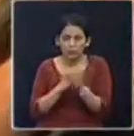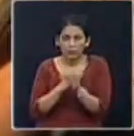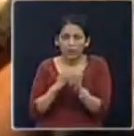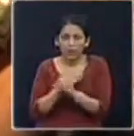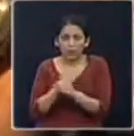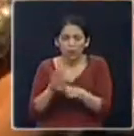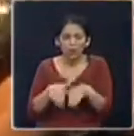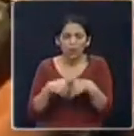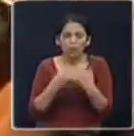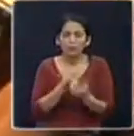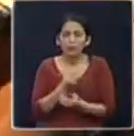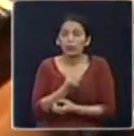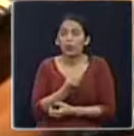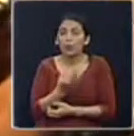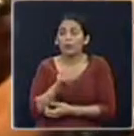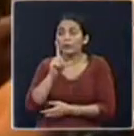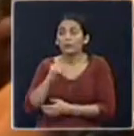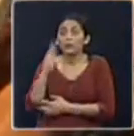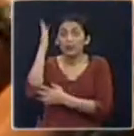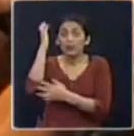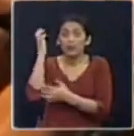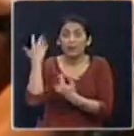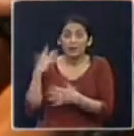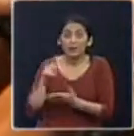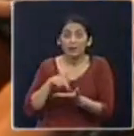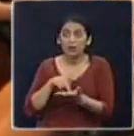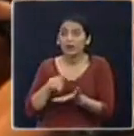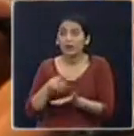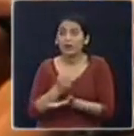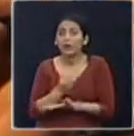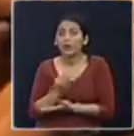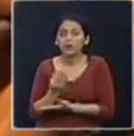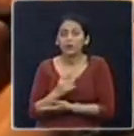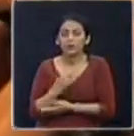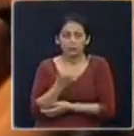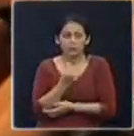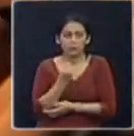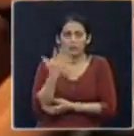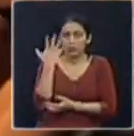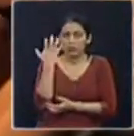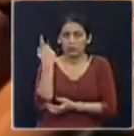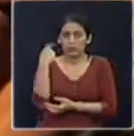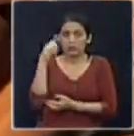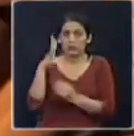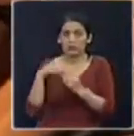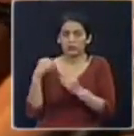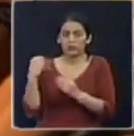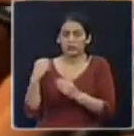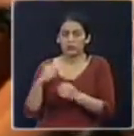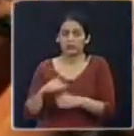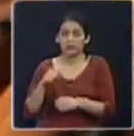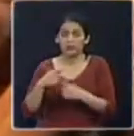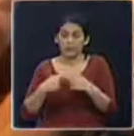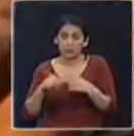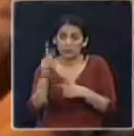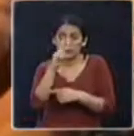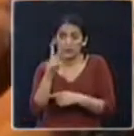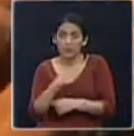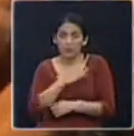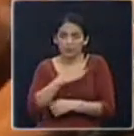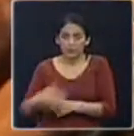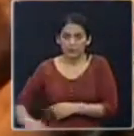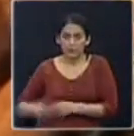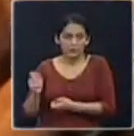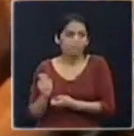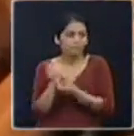jubilados. 15 millones de dólares que vamos a presentarle al presidente este viernes en gabinete para que él dé su autorización y empecemos el proceso de